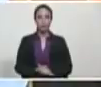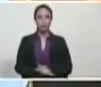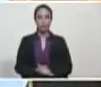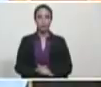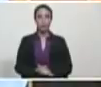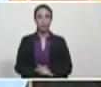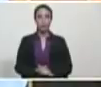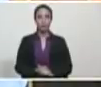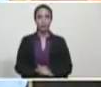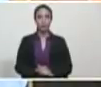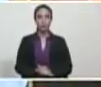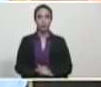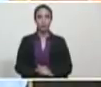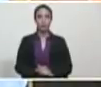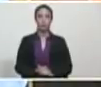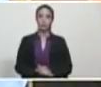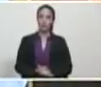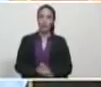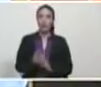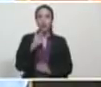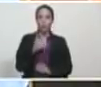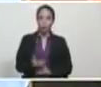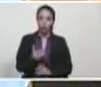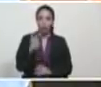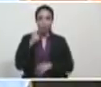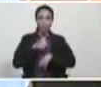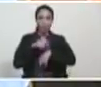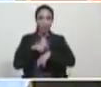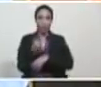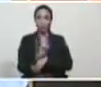Y el mantenimiento correctivo a tiempo.